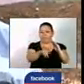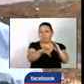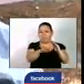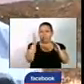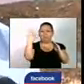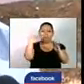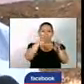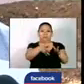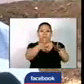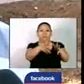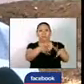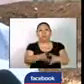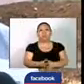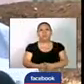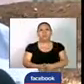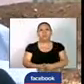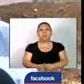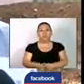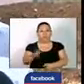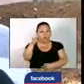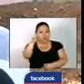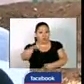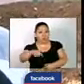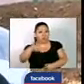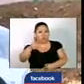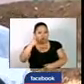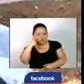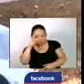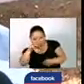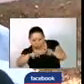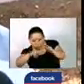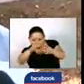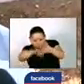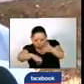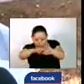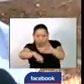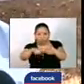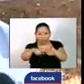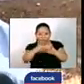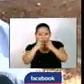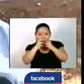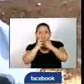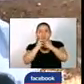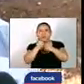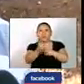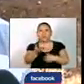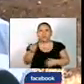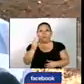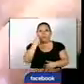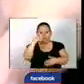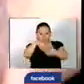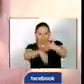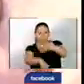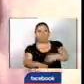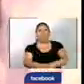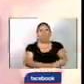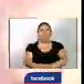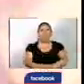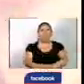estado en abandono totalmente y al día de hoy que hacen la fundación se encuentran con este tesoro prácticamente escondido bajo tierra